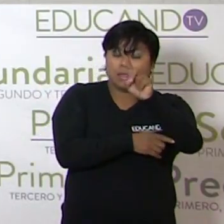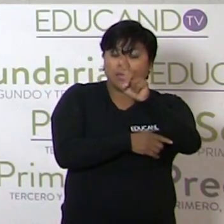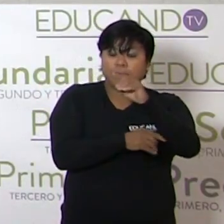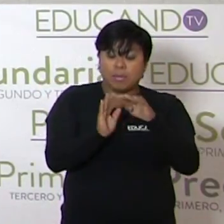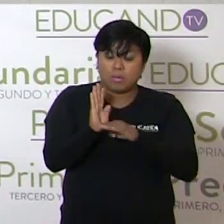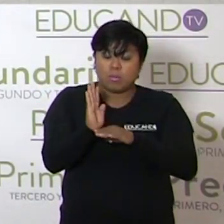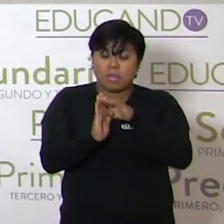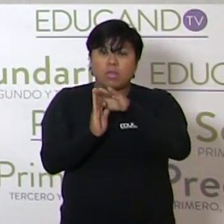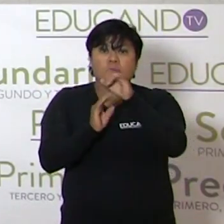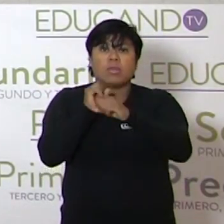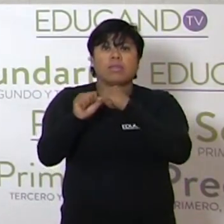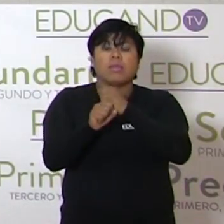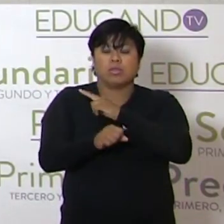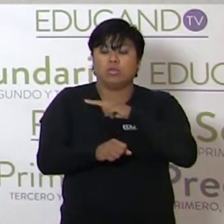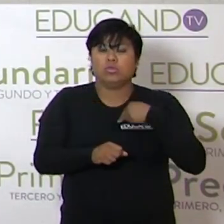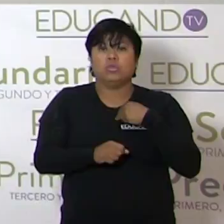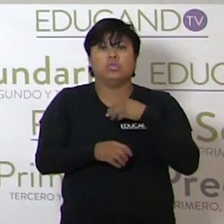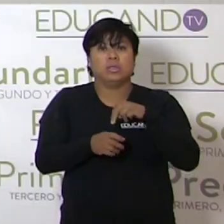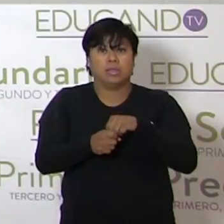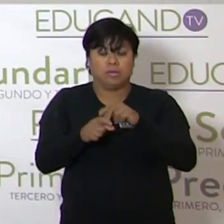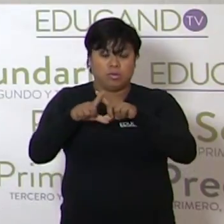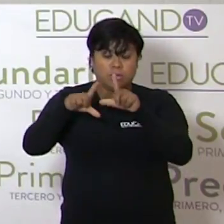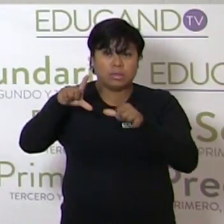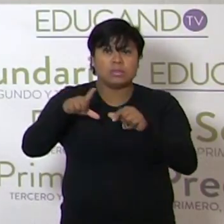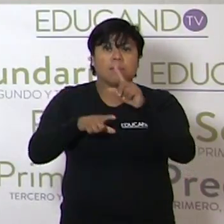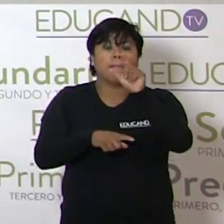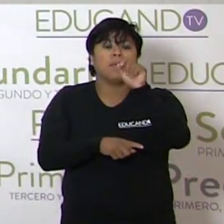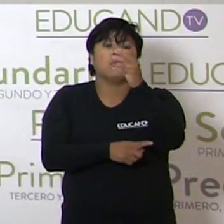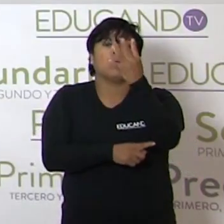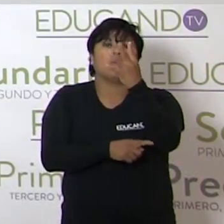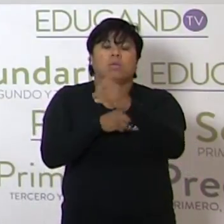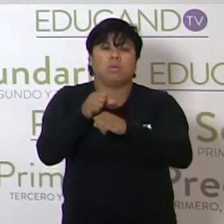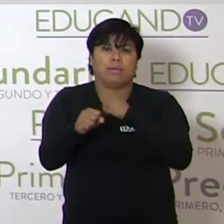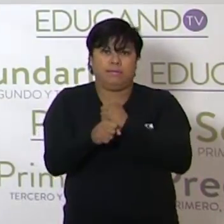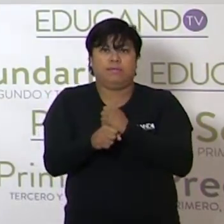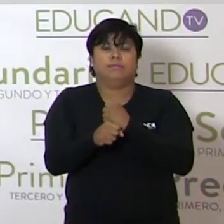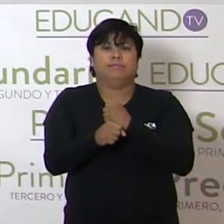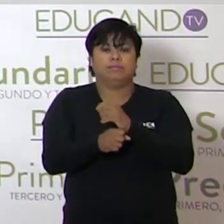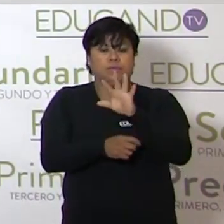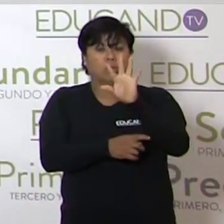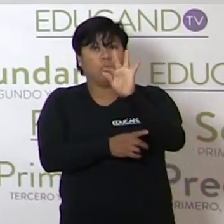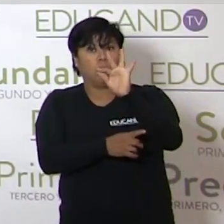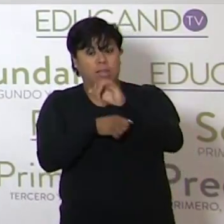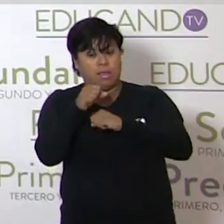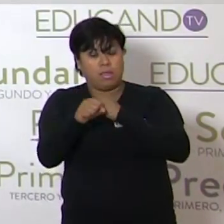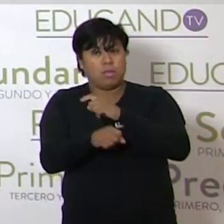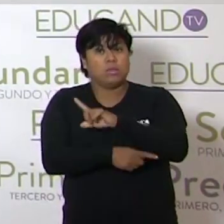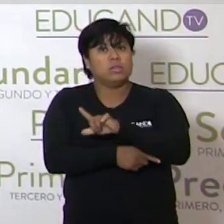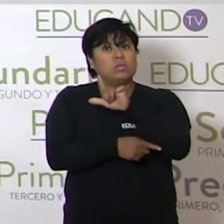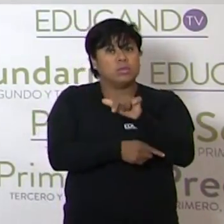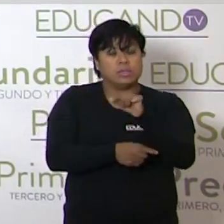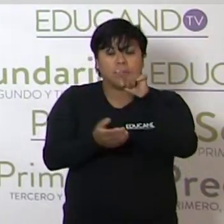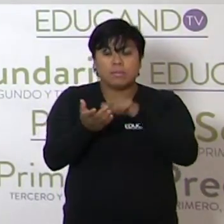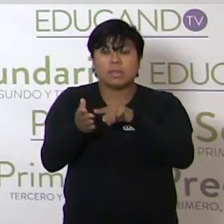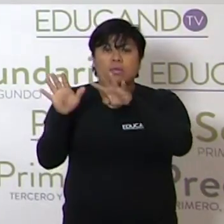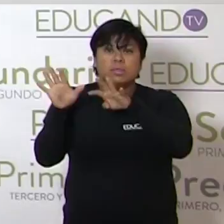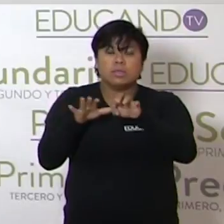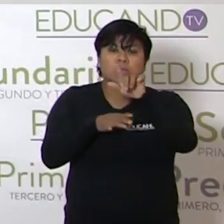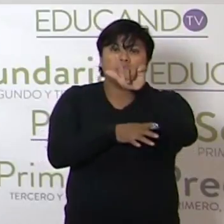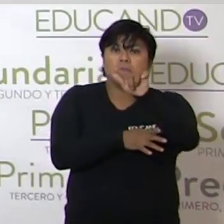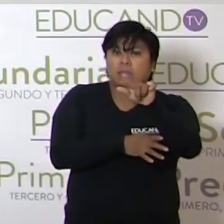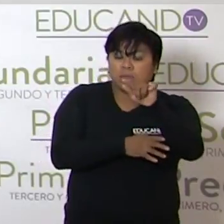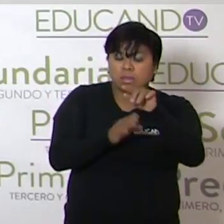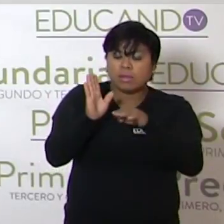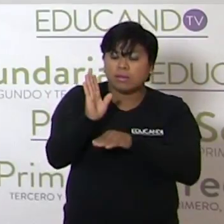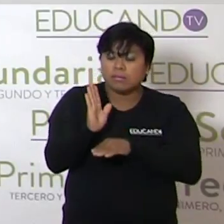edad que teníamos en nuestro país era de 34 años. 40 años después, en 1970, ya